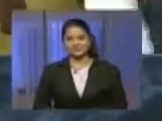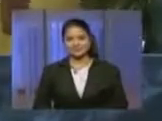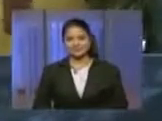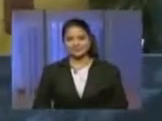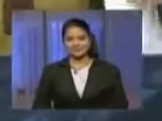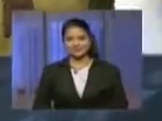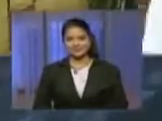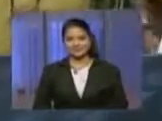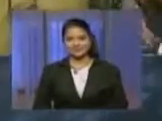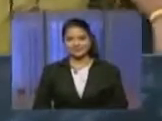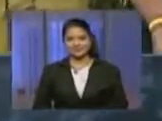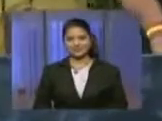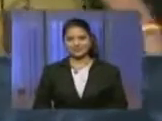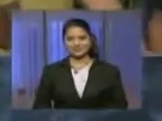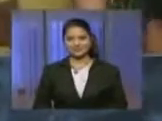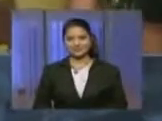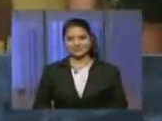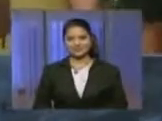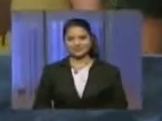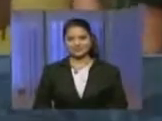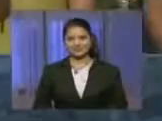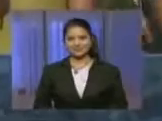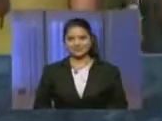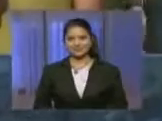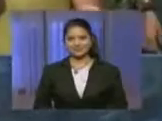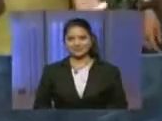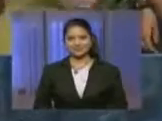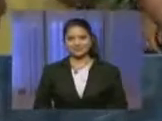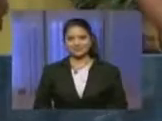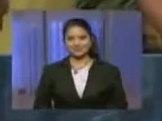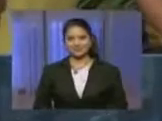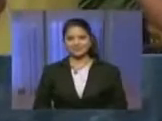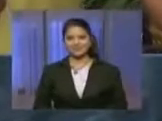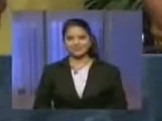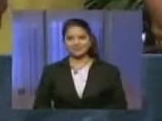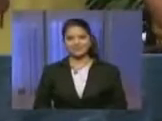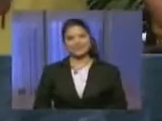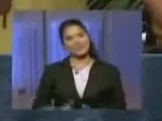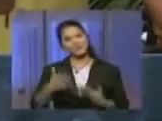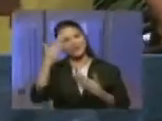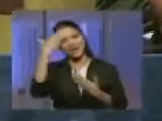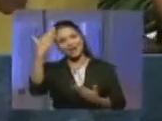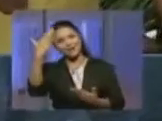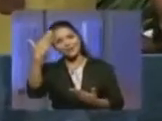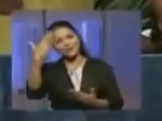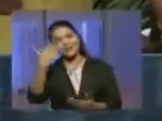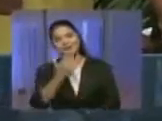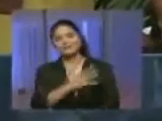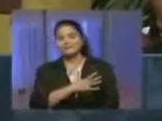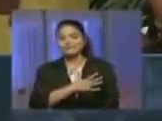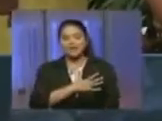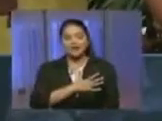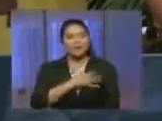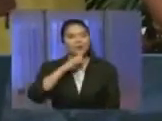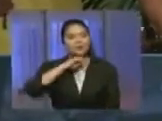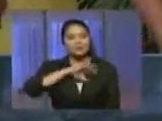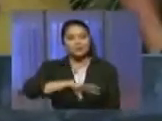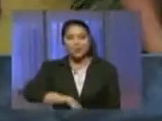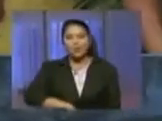revolucionario un saludo ig lleno de admiración por la